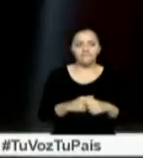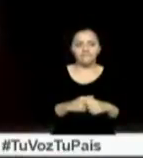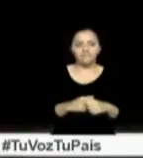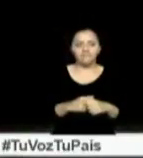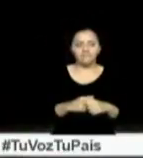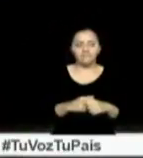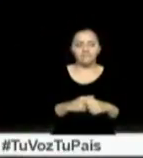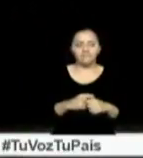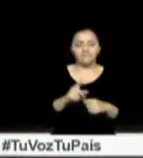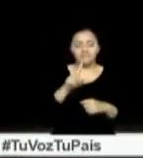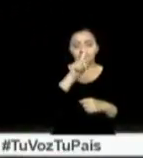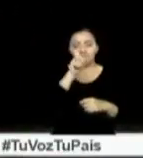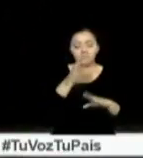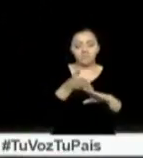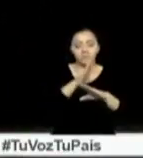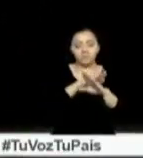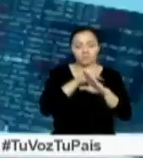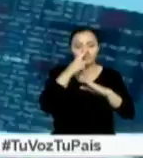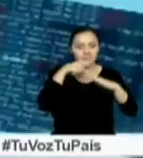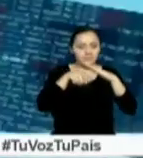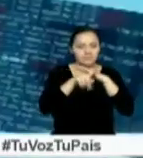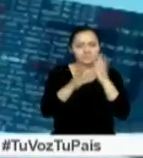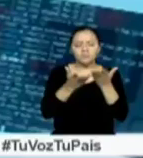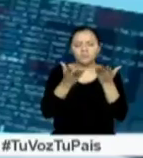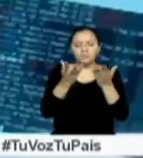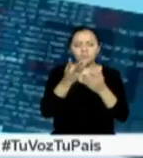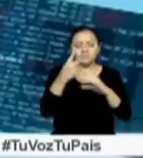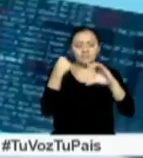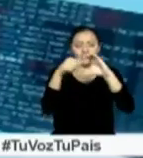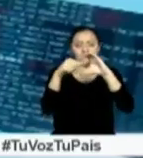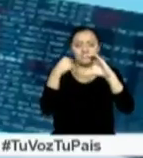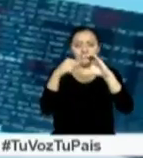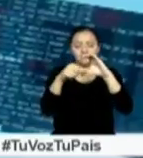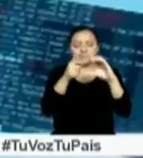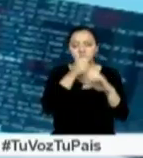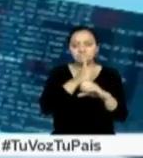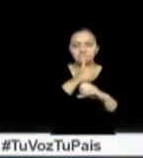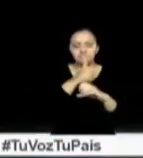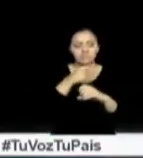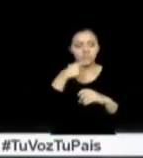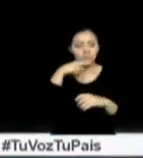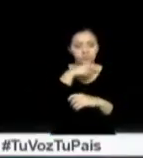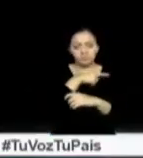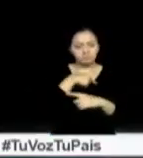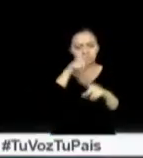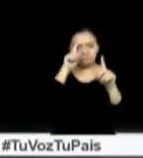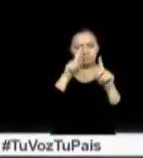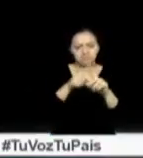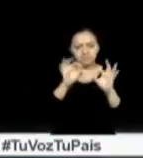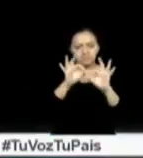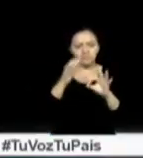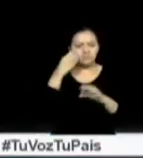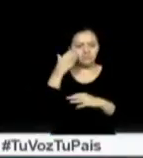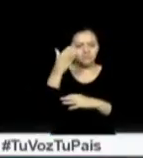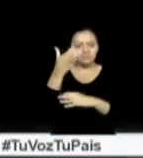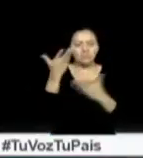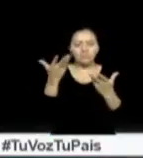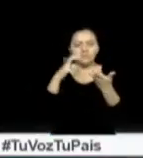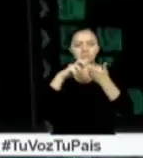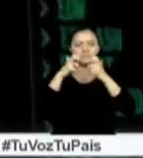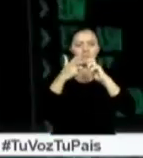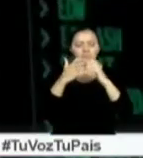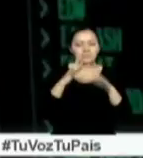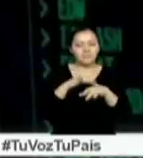prun sobre espionaje revelado por Wi jefe de la diplom rusa dich nunc sué trata asuntos